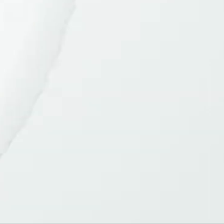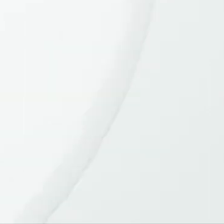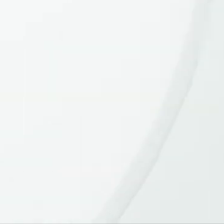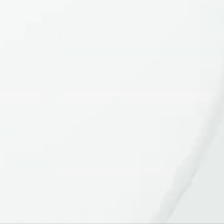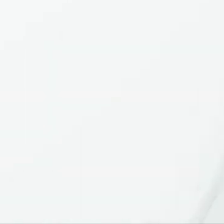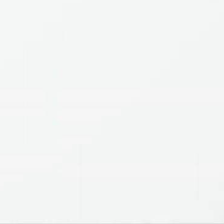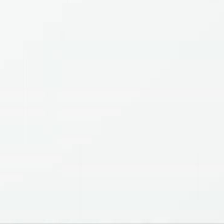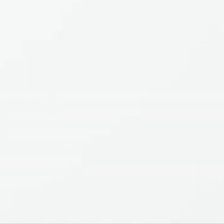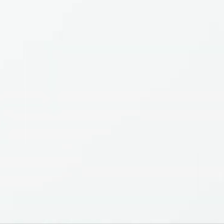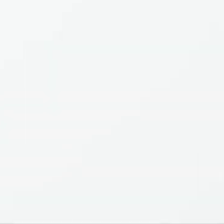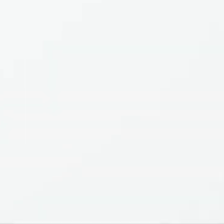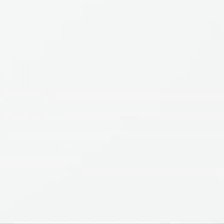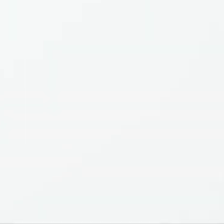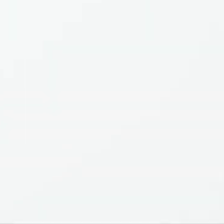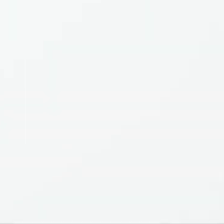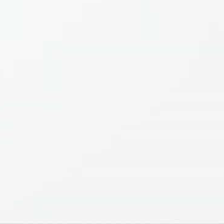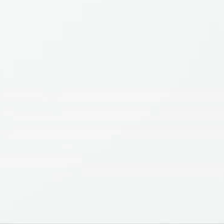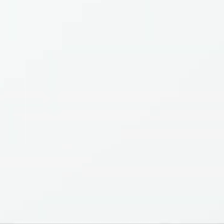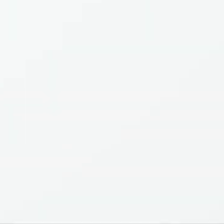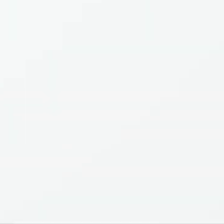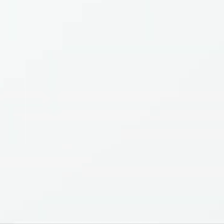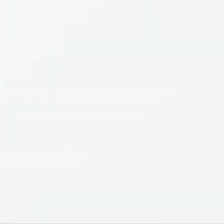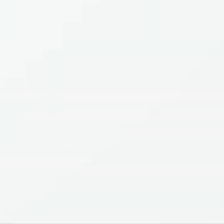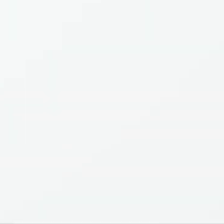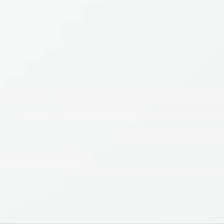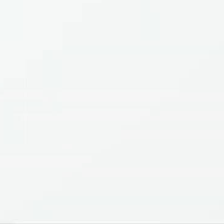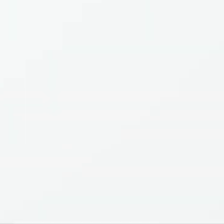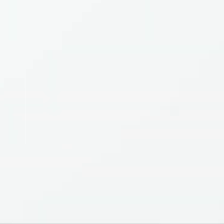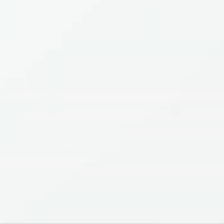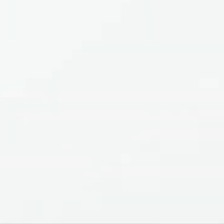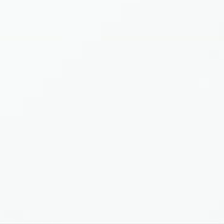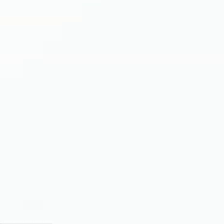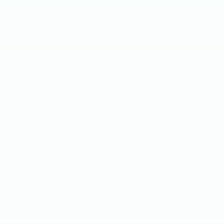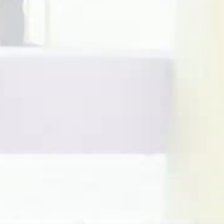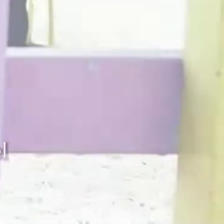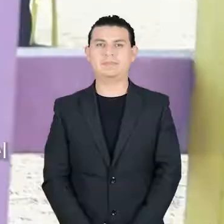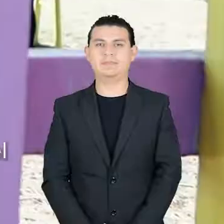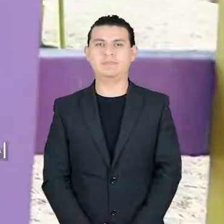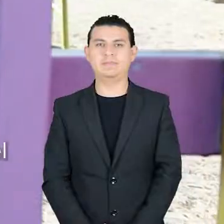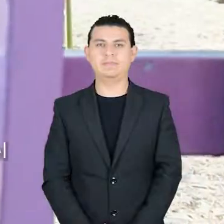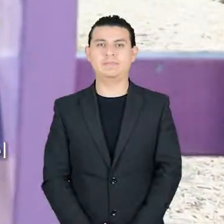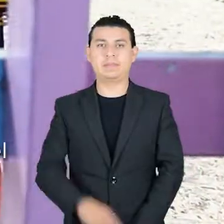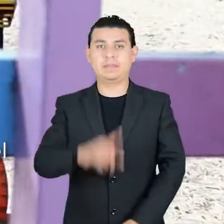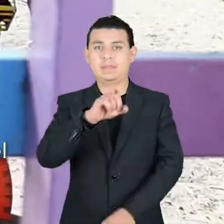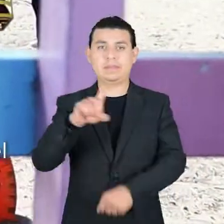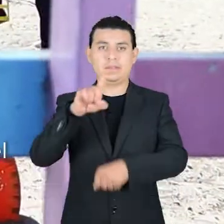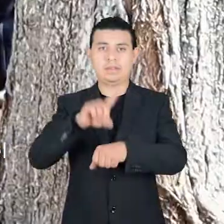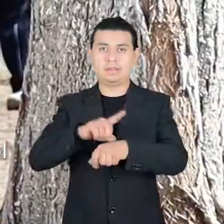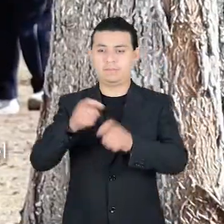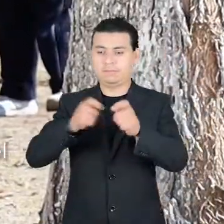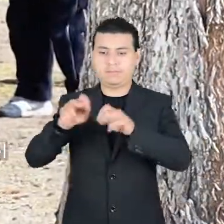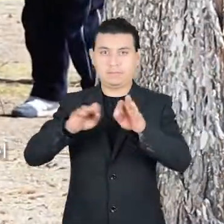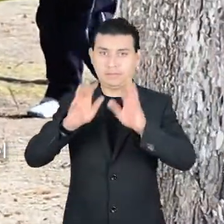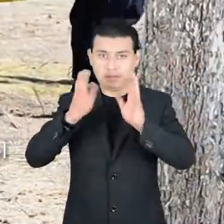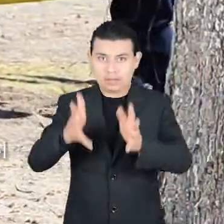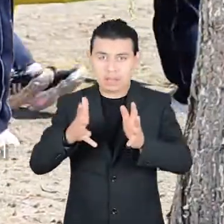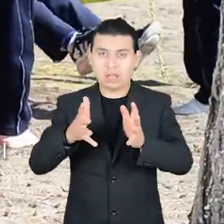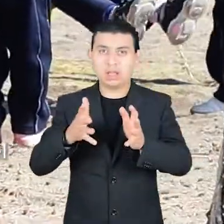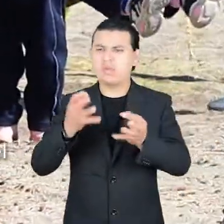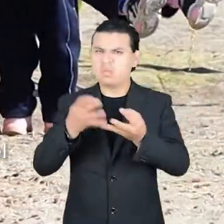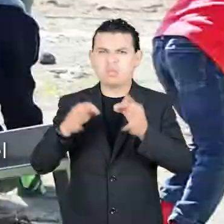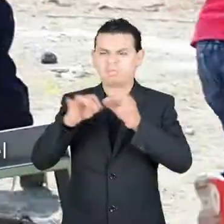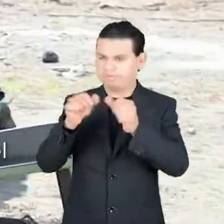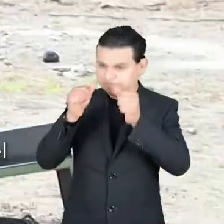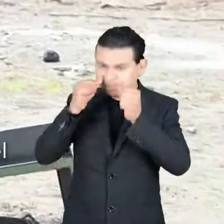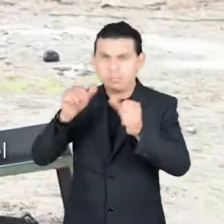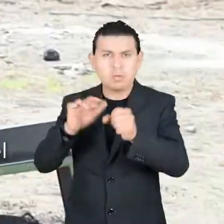chalchicomula de sesma 100 días de gobierno a 100 días de gobierno reafirmamos dos